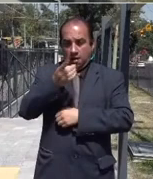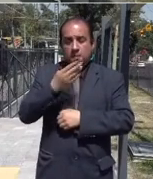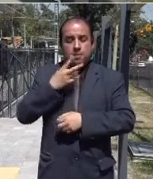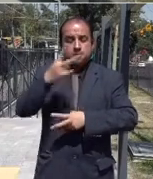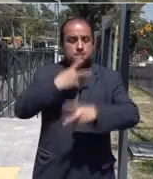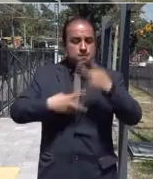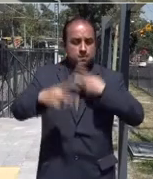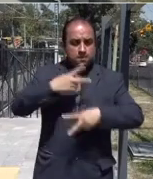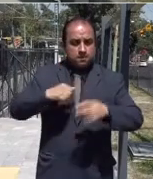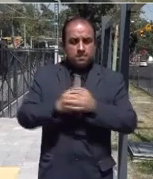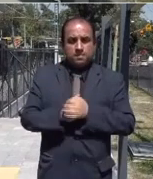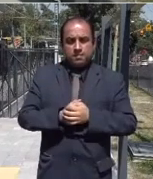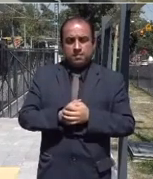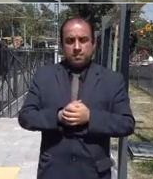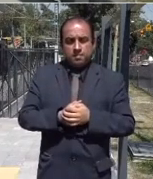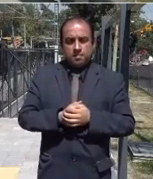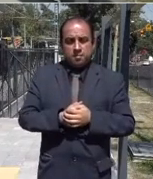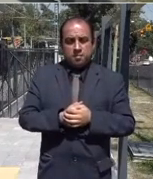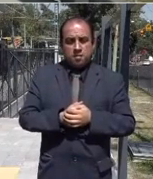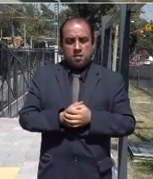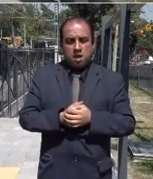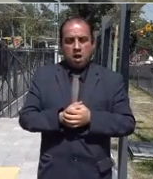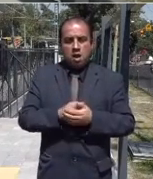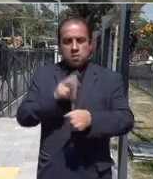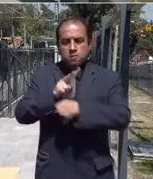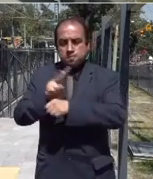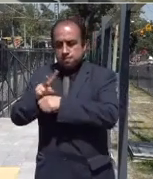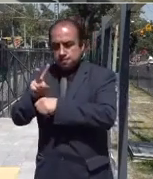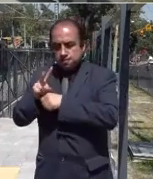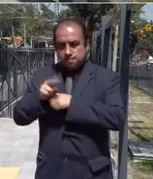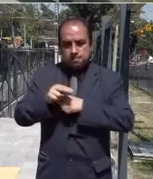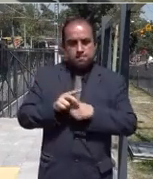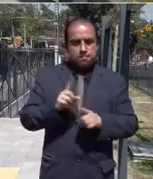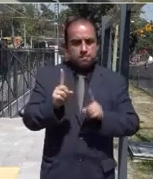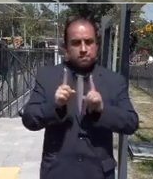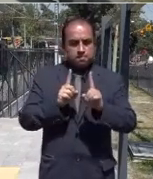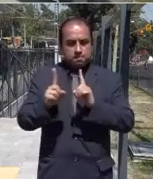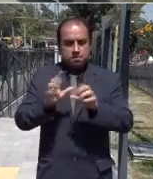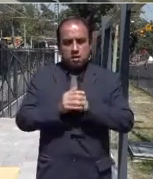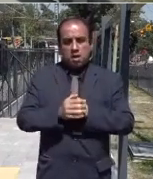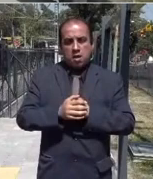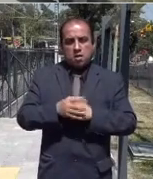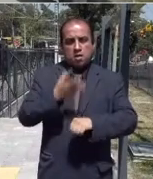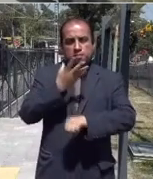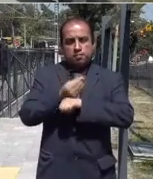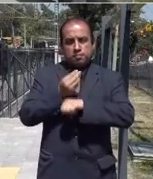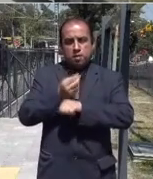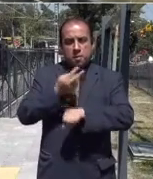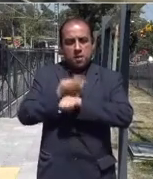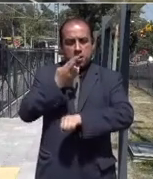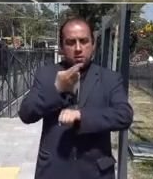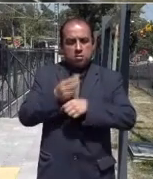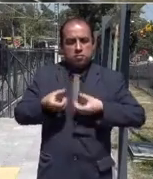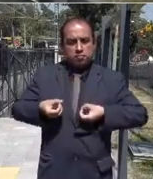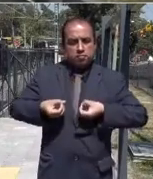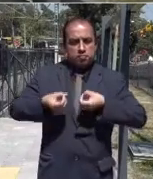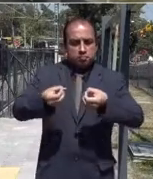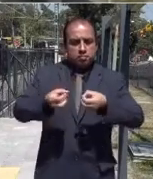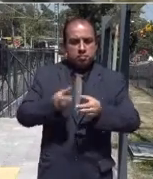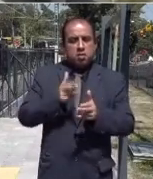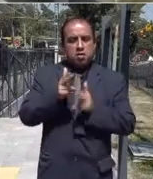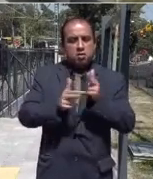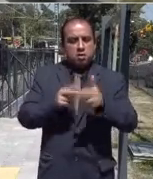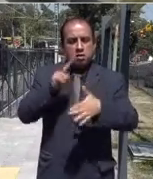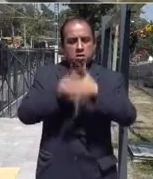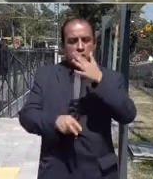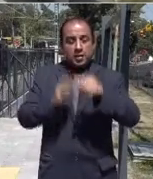las bienvenidas al recorrido de supervisión de trabajos de mantenimiento mayor a vías del Tren Ligero en su segundo tramo. Al